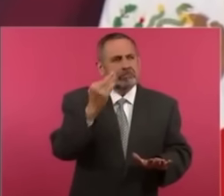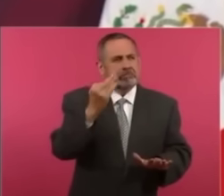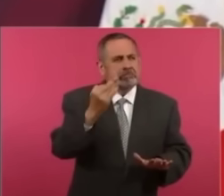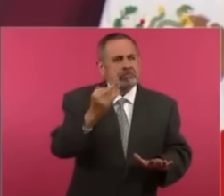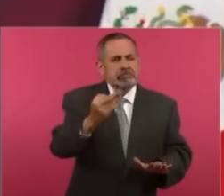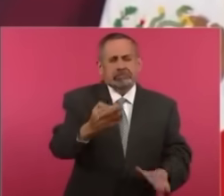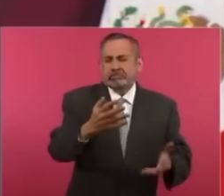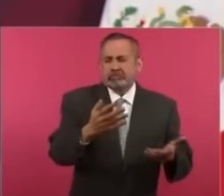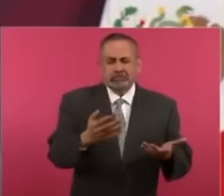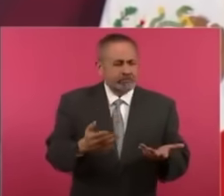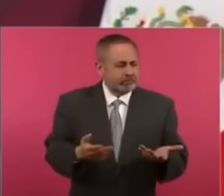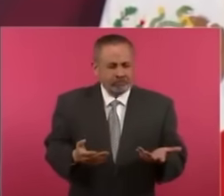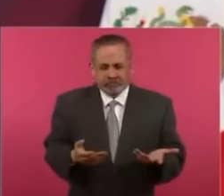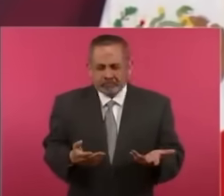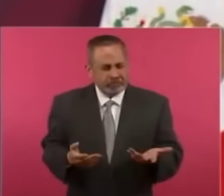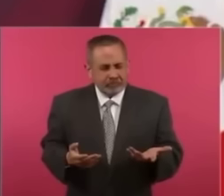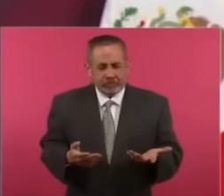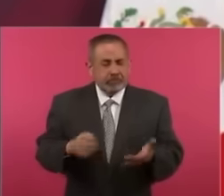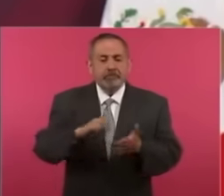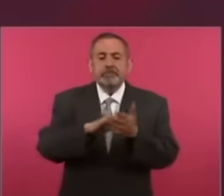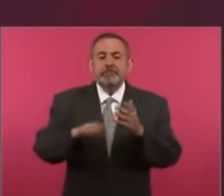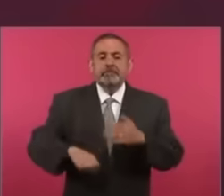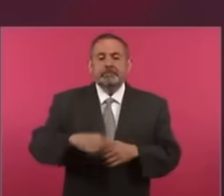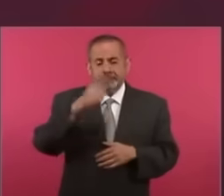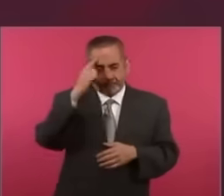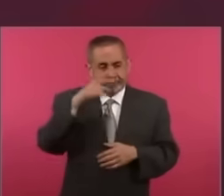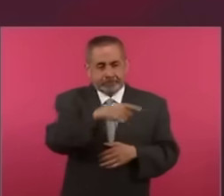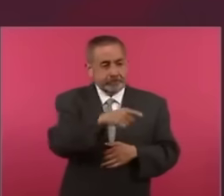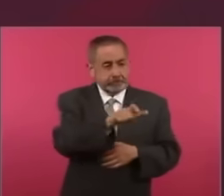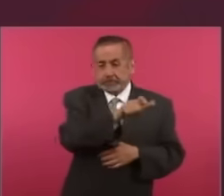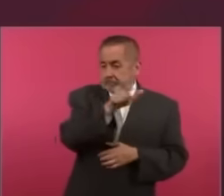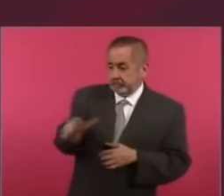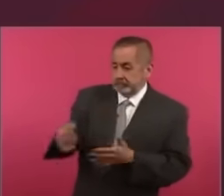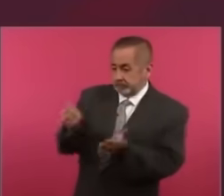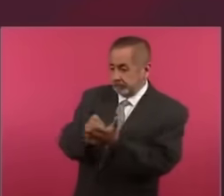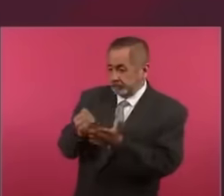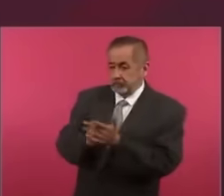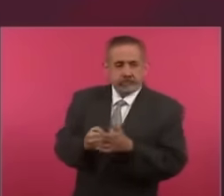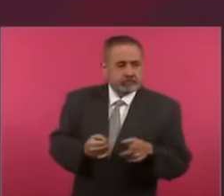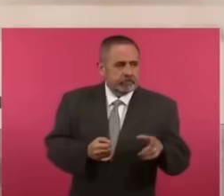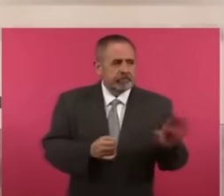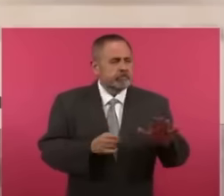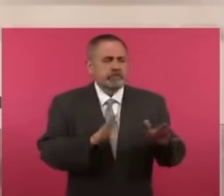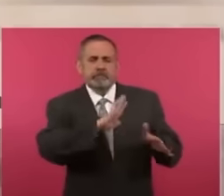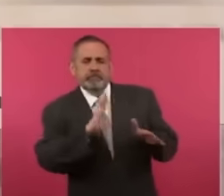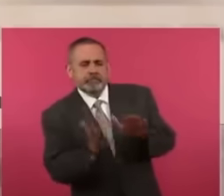lo que tiene que ver con el pago de impuestos